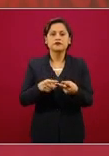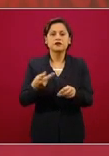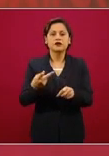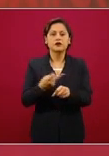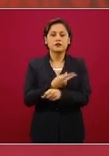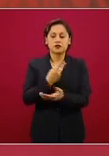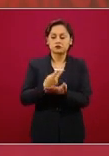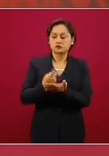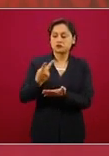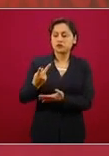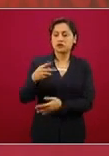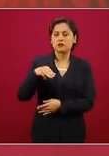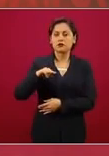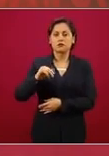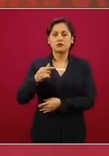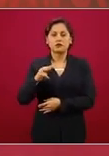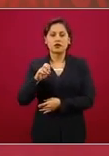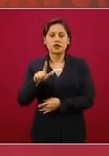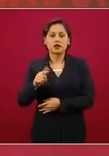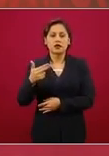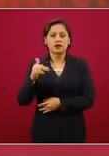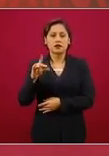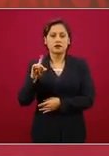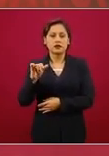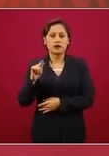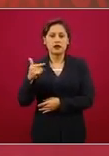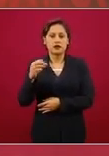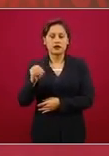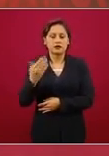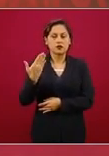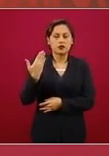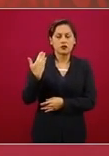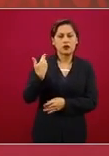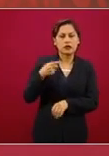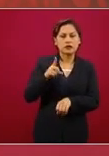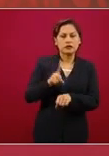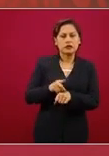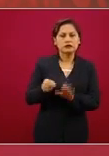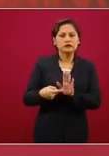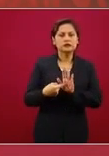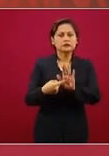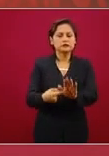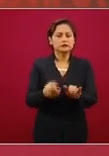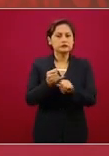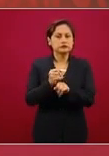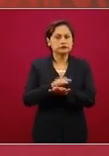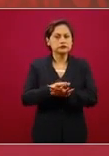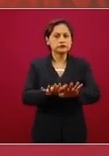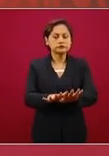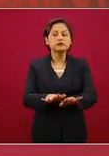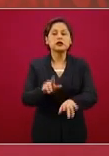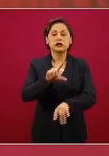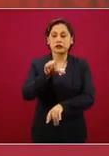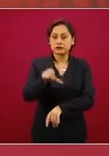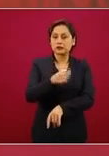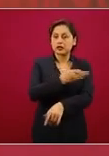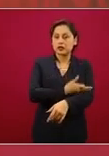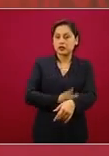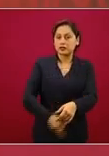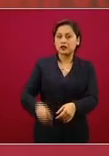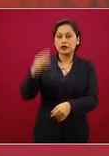Miguel Hidalgo, anunciado hace unos días por el presidente y en las tardes por el maestro